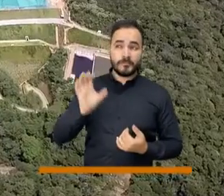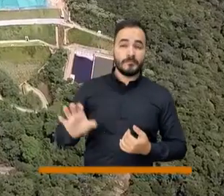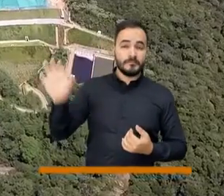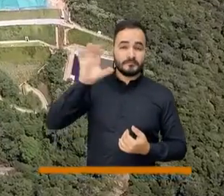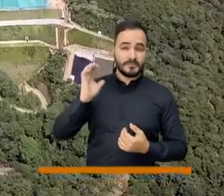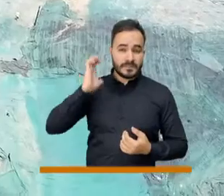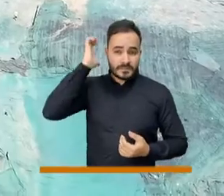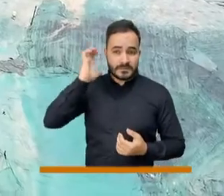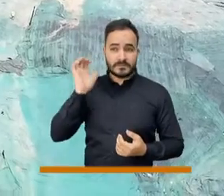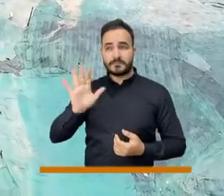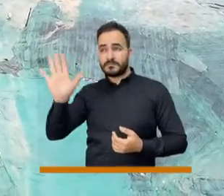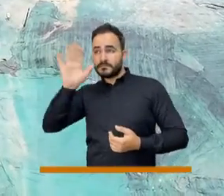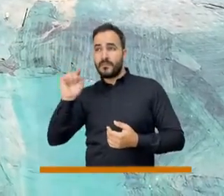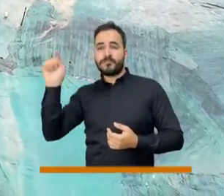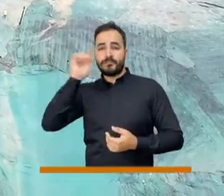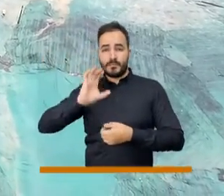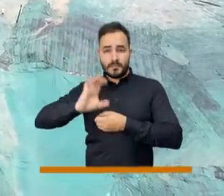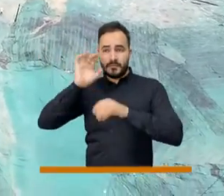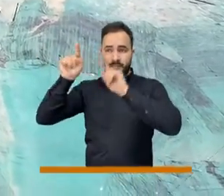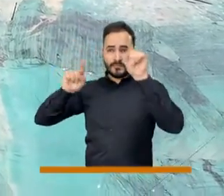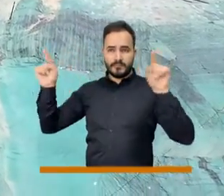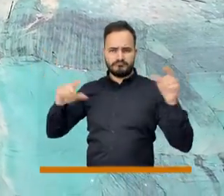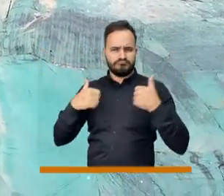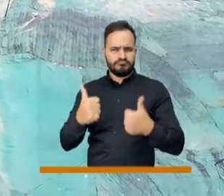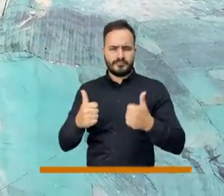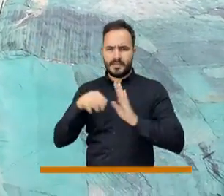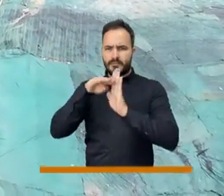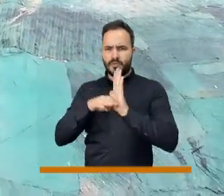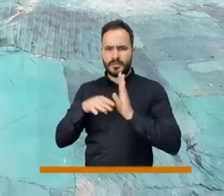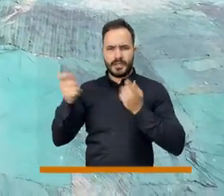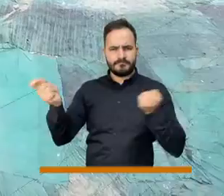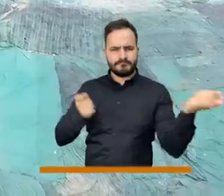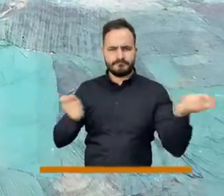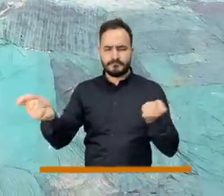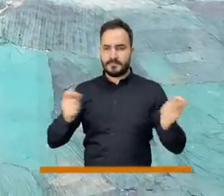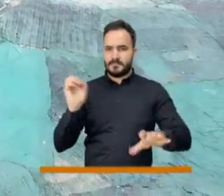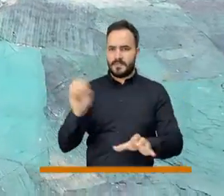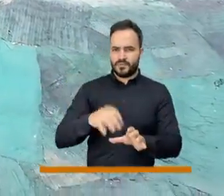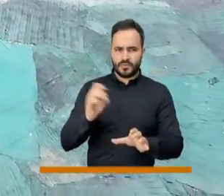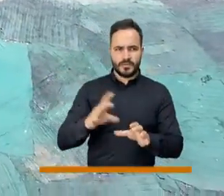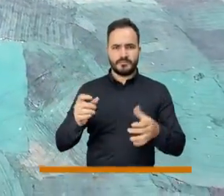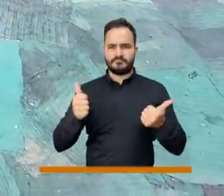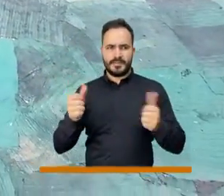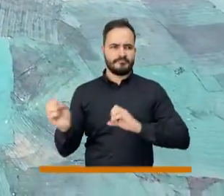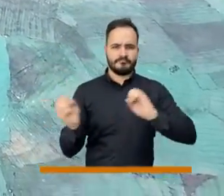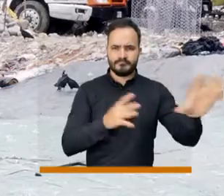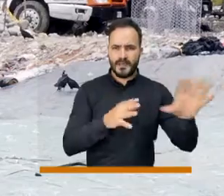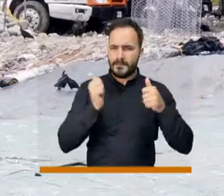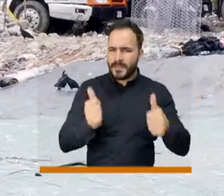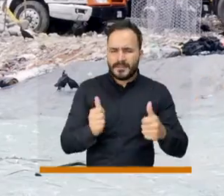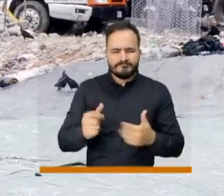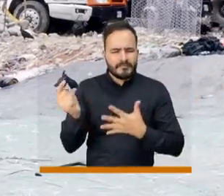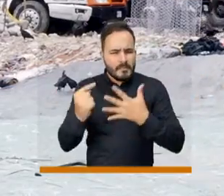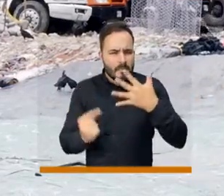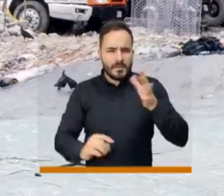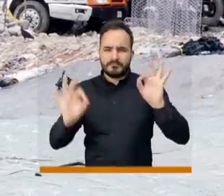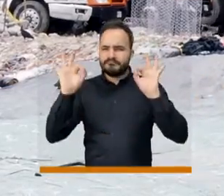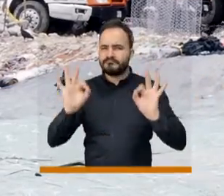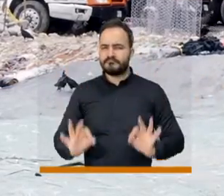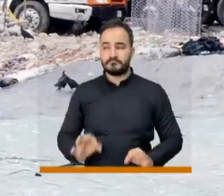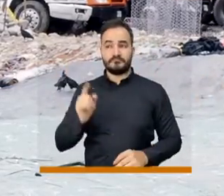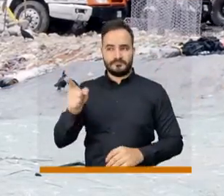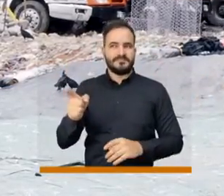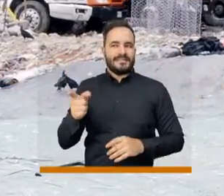muy sólidas en países escandinavos y europeos, donde los residuos sólidos de construcción, donde la gestión de basuras, donde todo esto tiene una disposición que permite